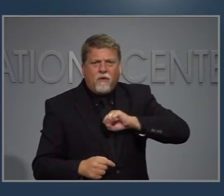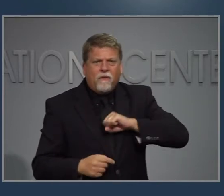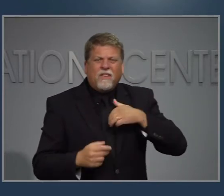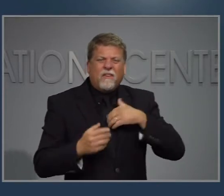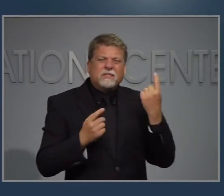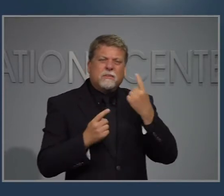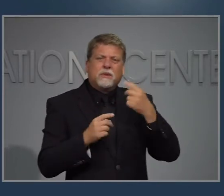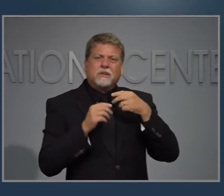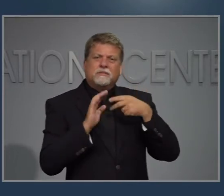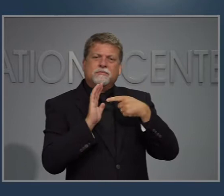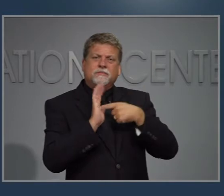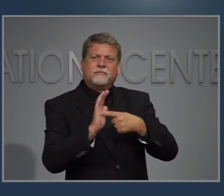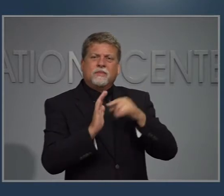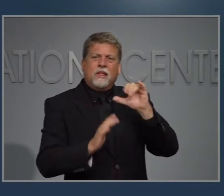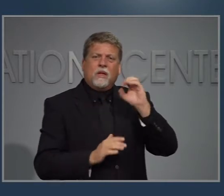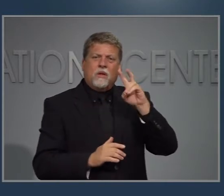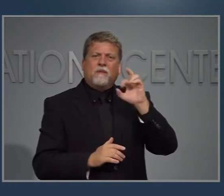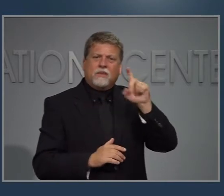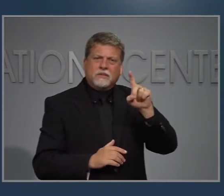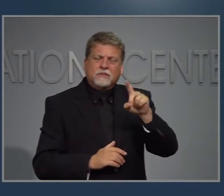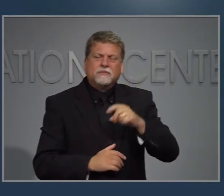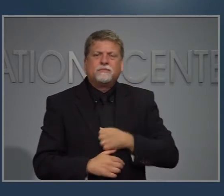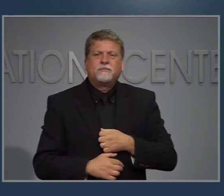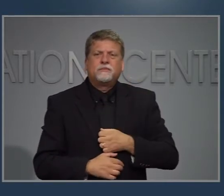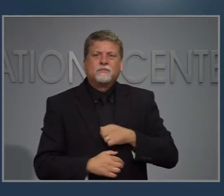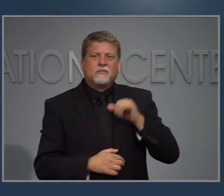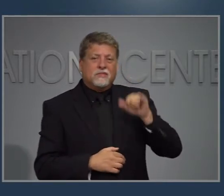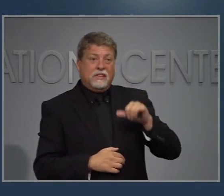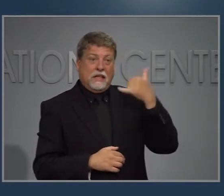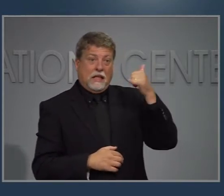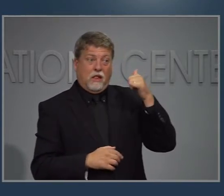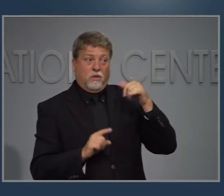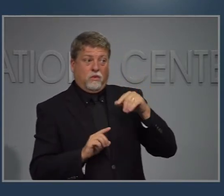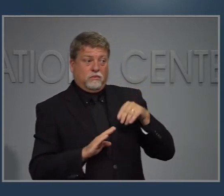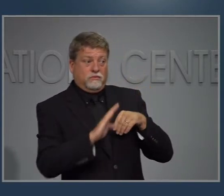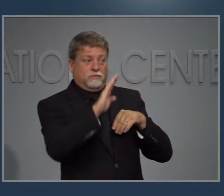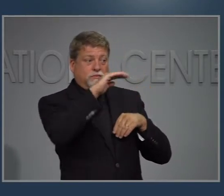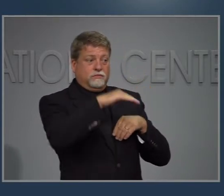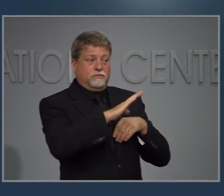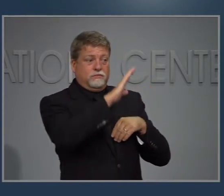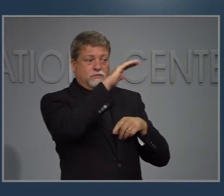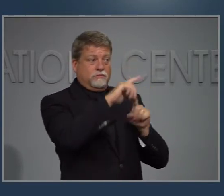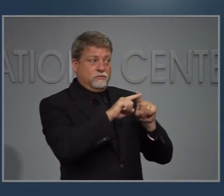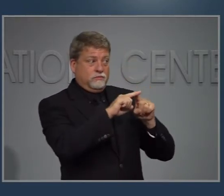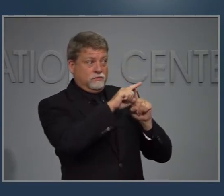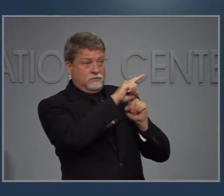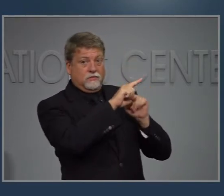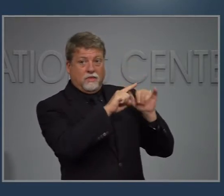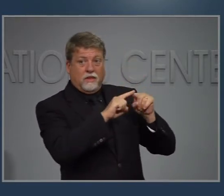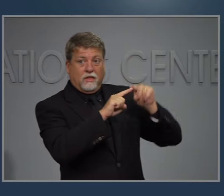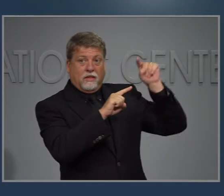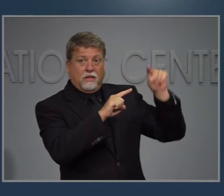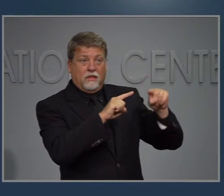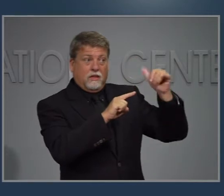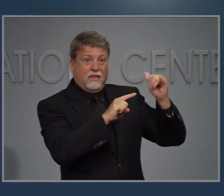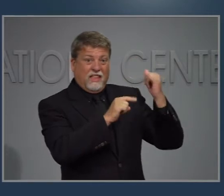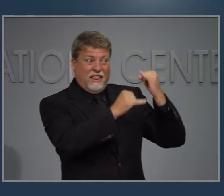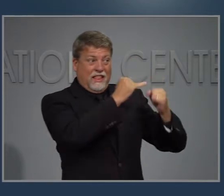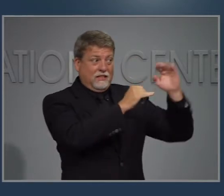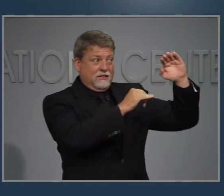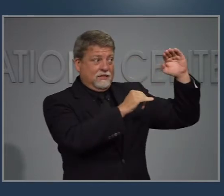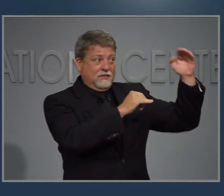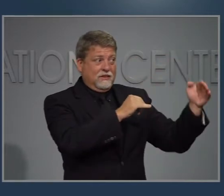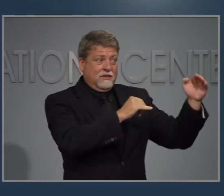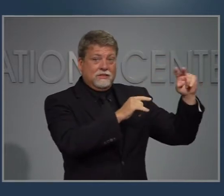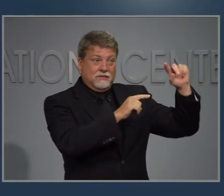temprana. Esta métrica no se ve impactada por tasas de pruebas u otros factores. Vean la línea amarilla. Verán que esa tendencia